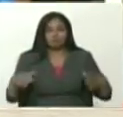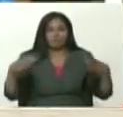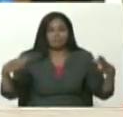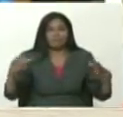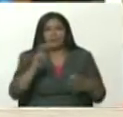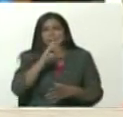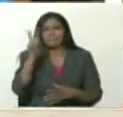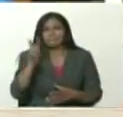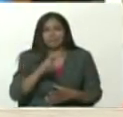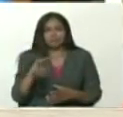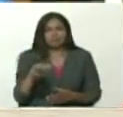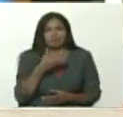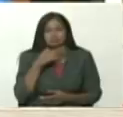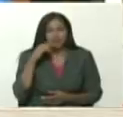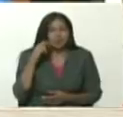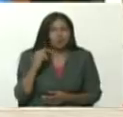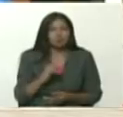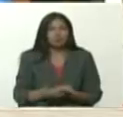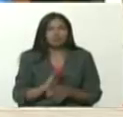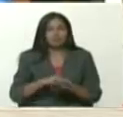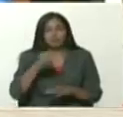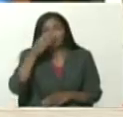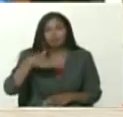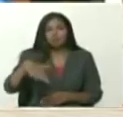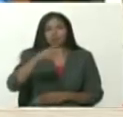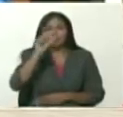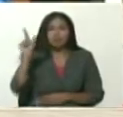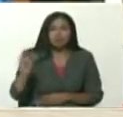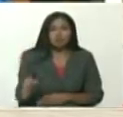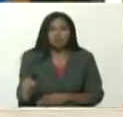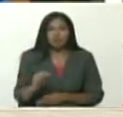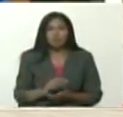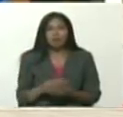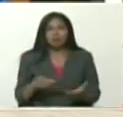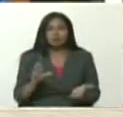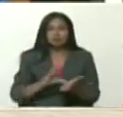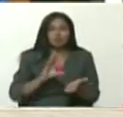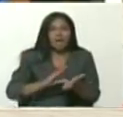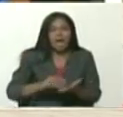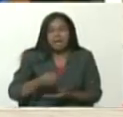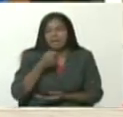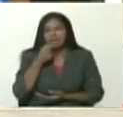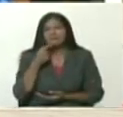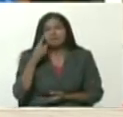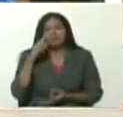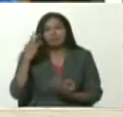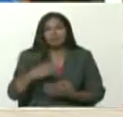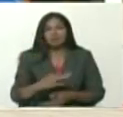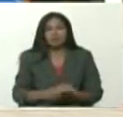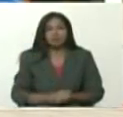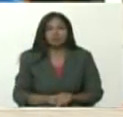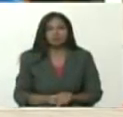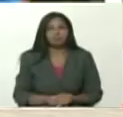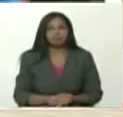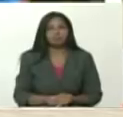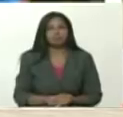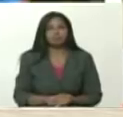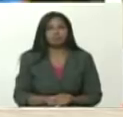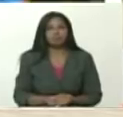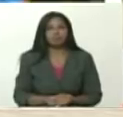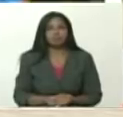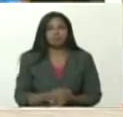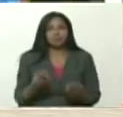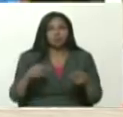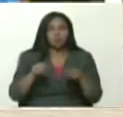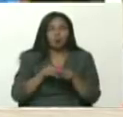pizza, porque el pueblo de Roma, bueno, Roma es una ciudad hermosa. Hermosa, sí, señor. Es una ciudad